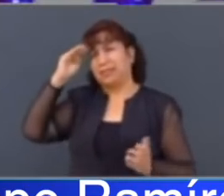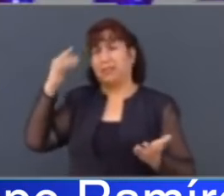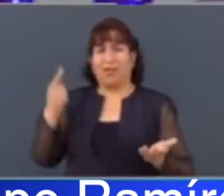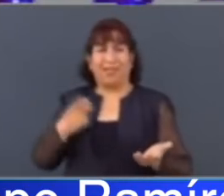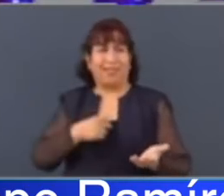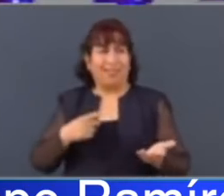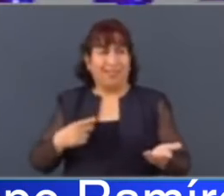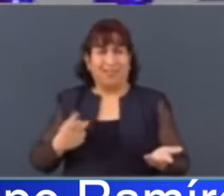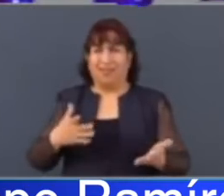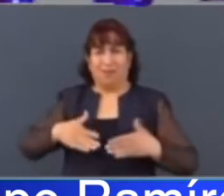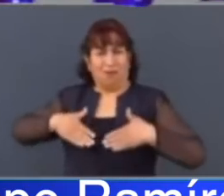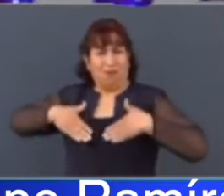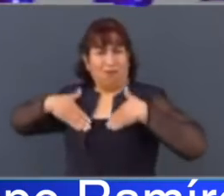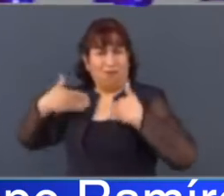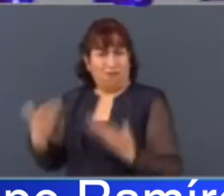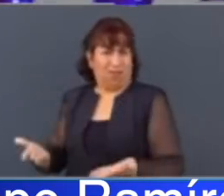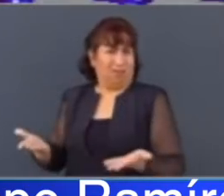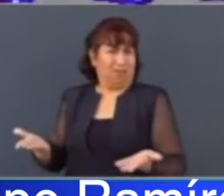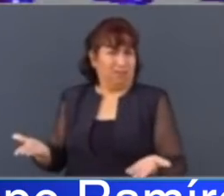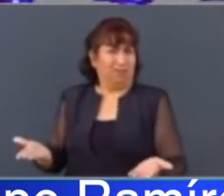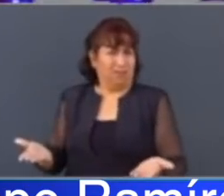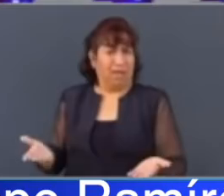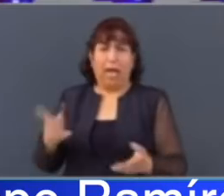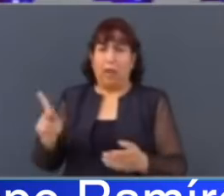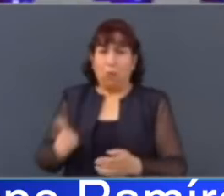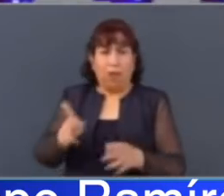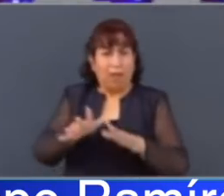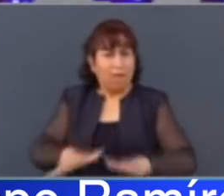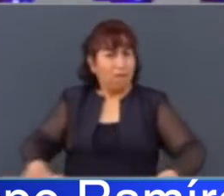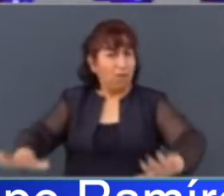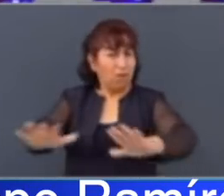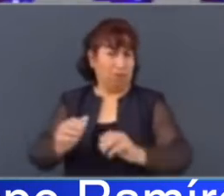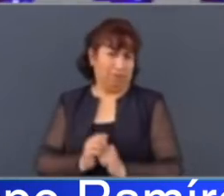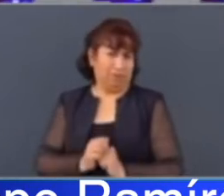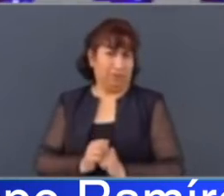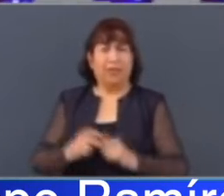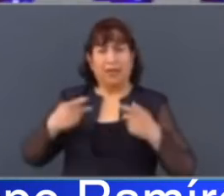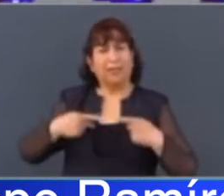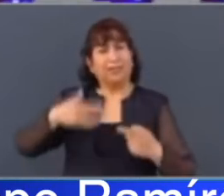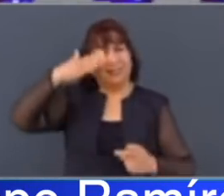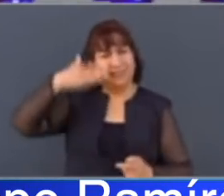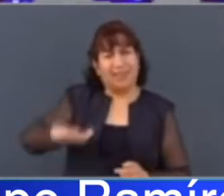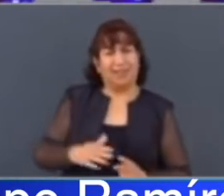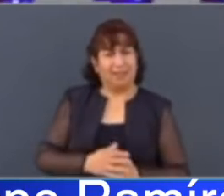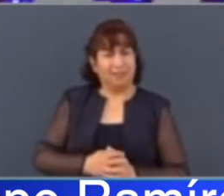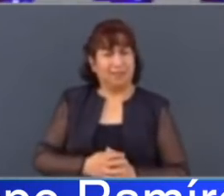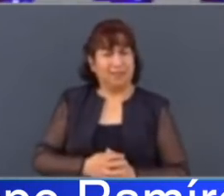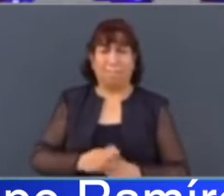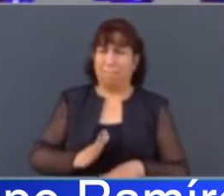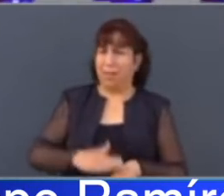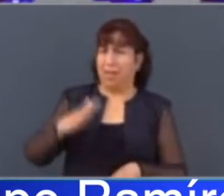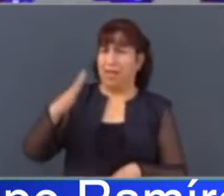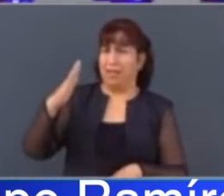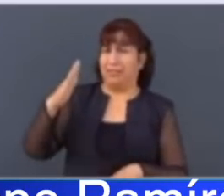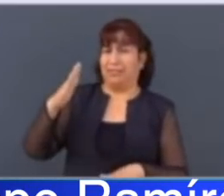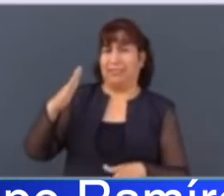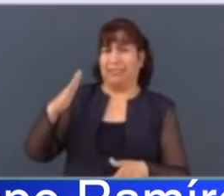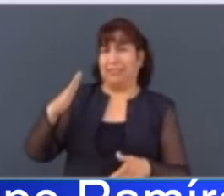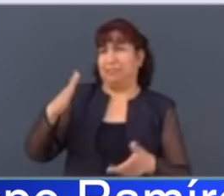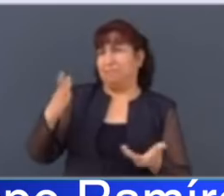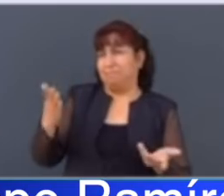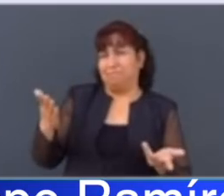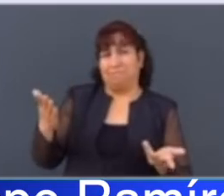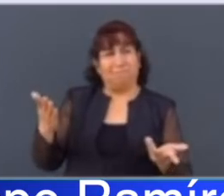hay que tenerle confianza al pueblo. La gente sabe más de lo